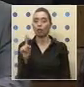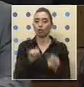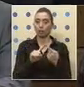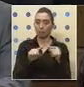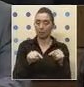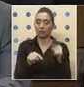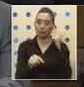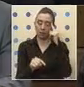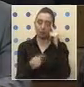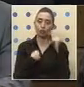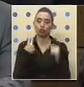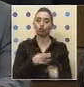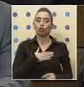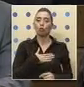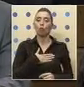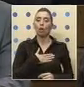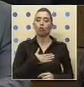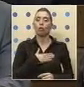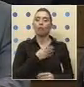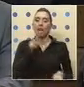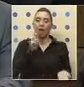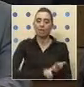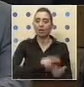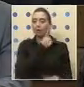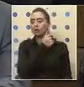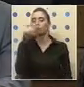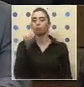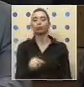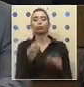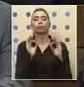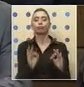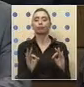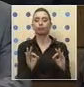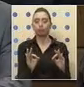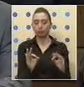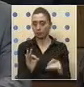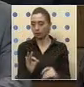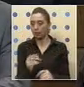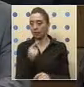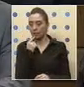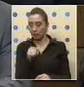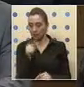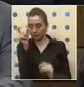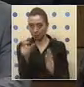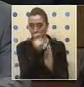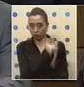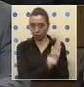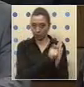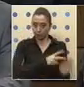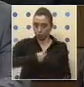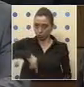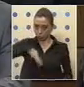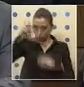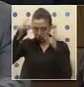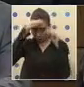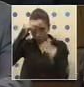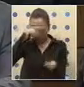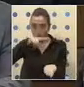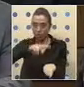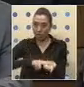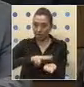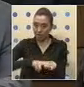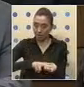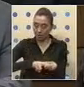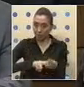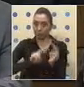o de la verdad absoluta. Nosotros, por lo menos, dicen, quien escribe esto, hemos aprendido que la verdad en